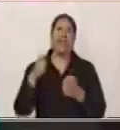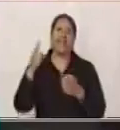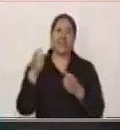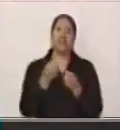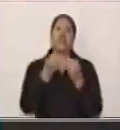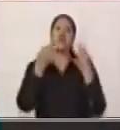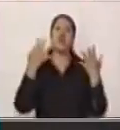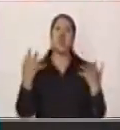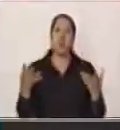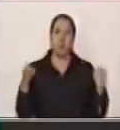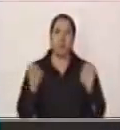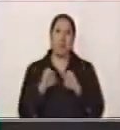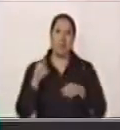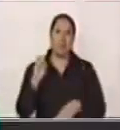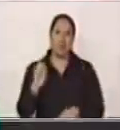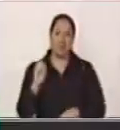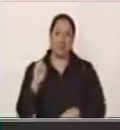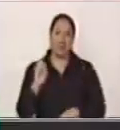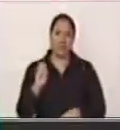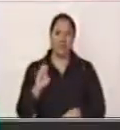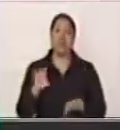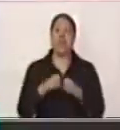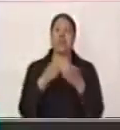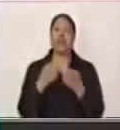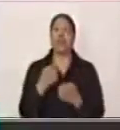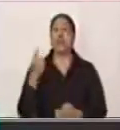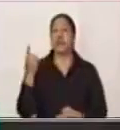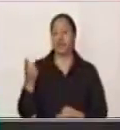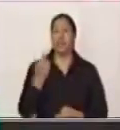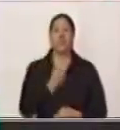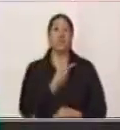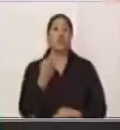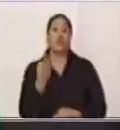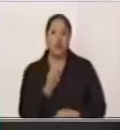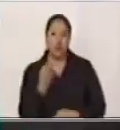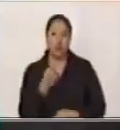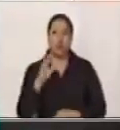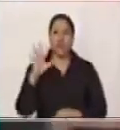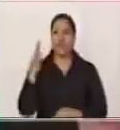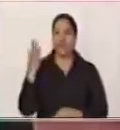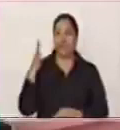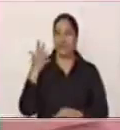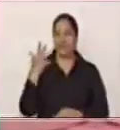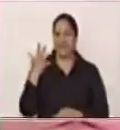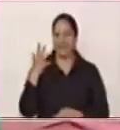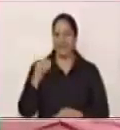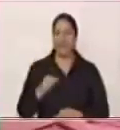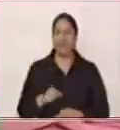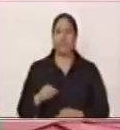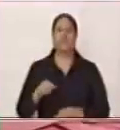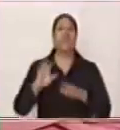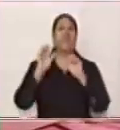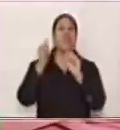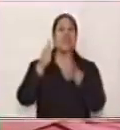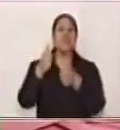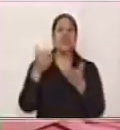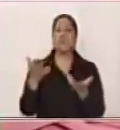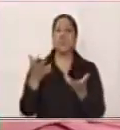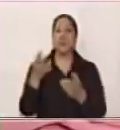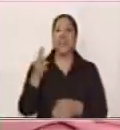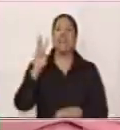entonces solo vamos a sacarle quinta. La quinta de 15 es 3